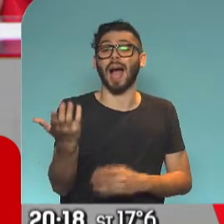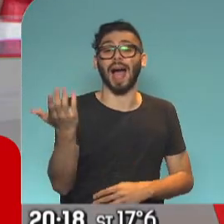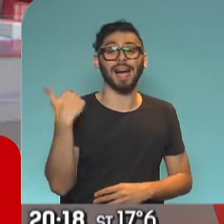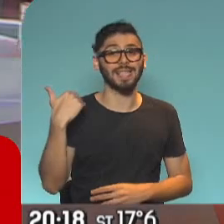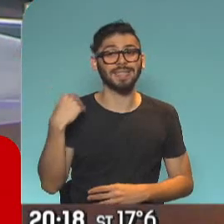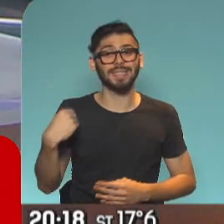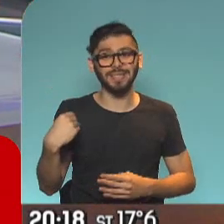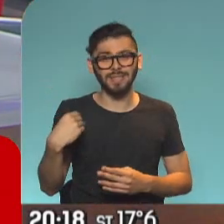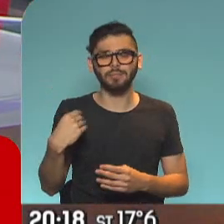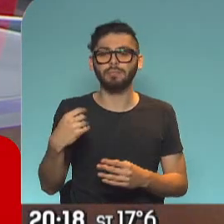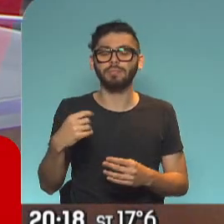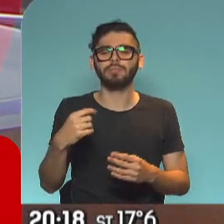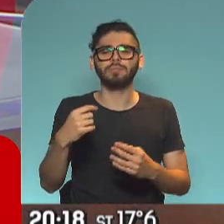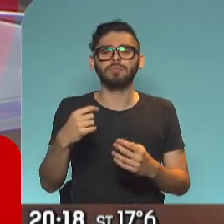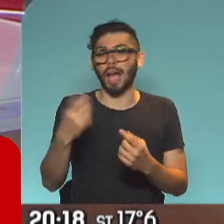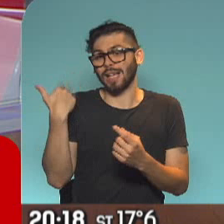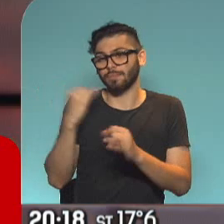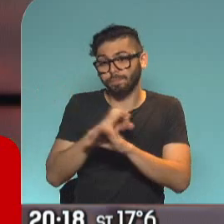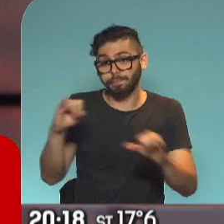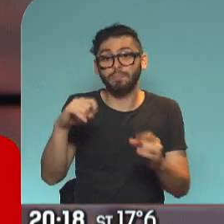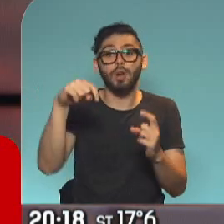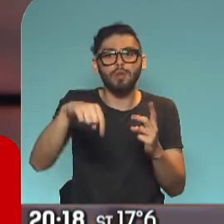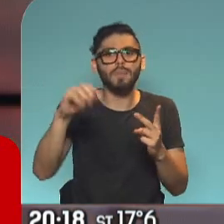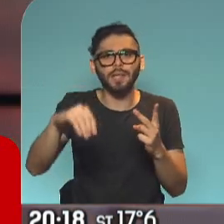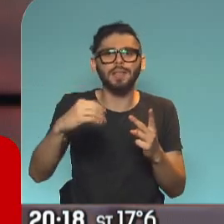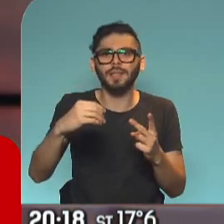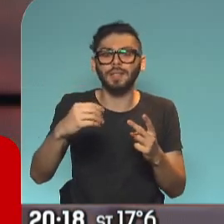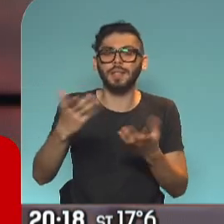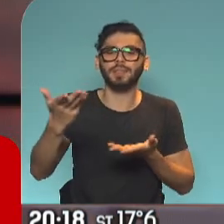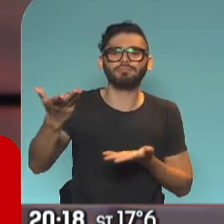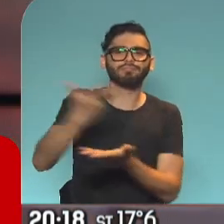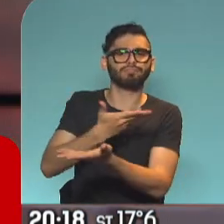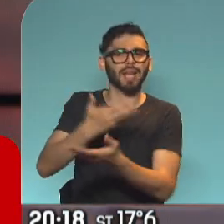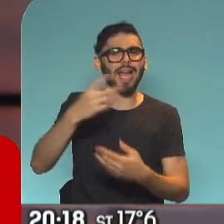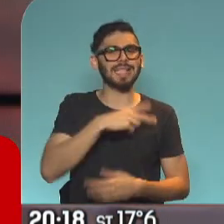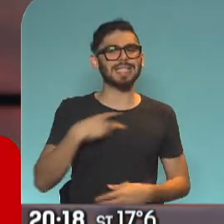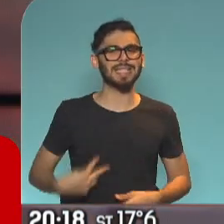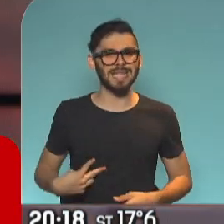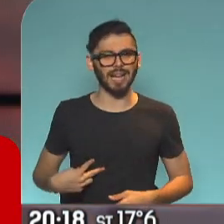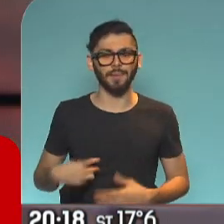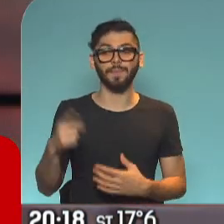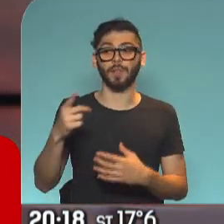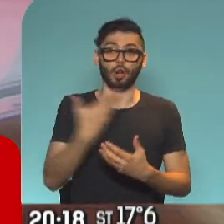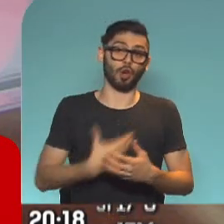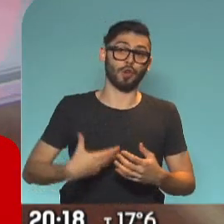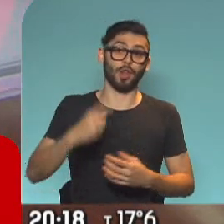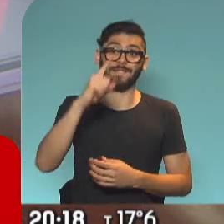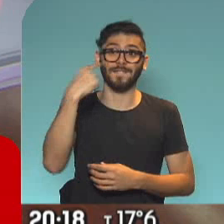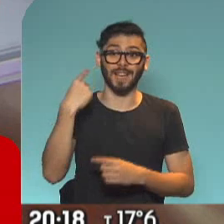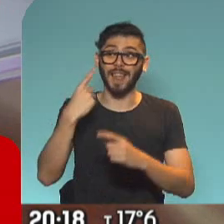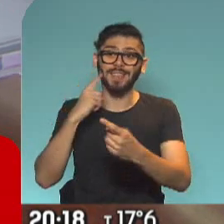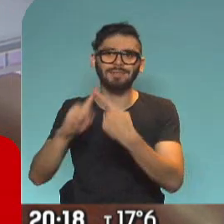a repetir ahora. Se habla de activar este swap con China que tiene en este momento el gobierno de Alberto Fernández, es decir,